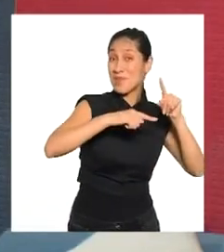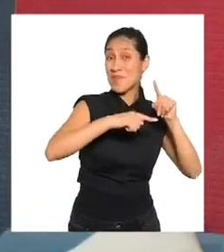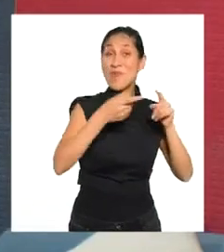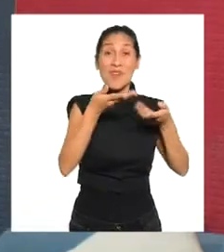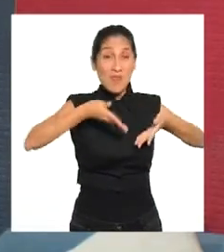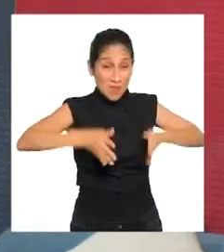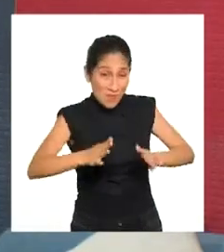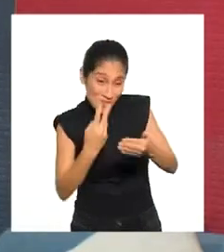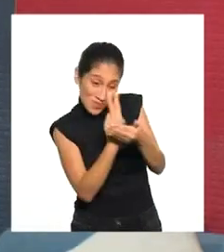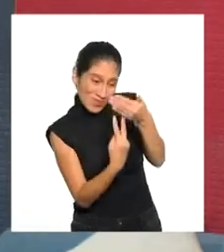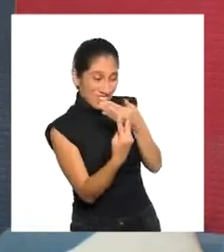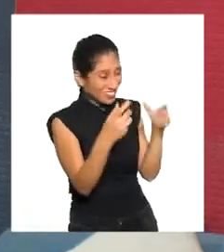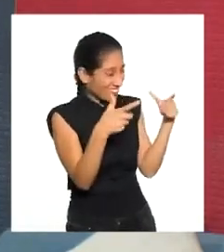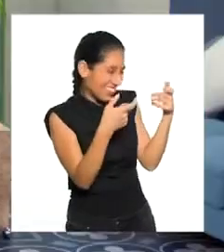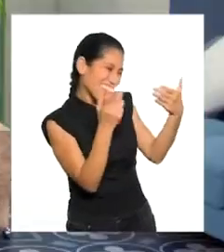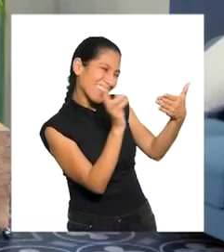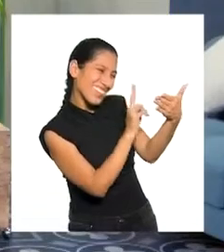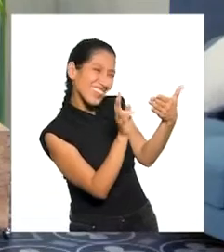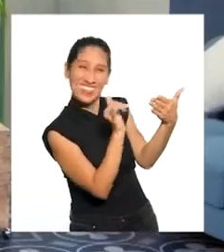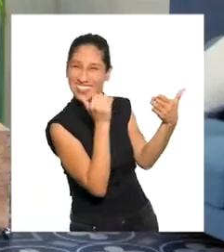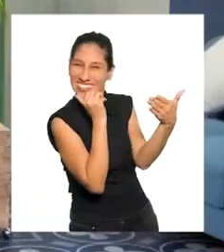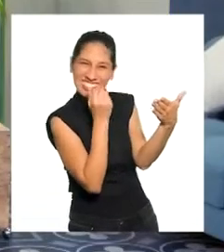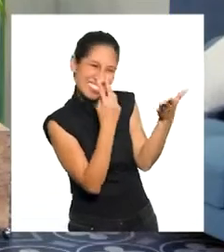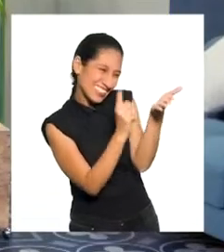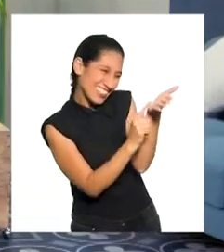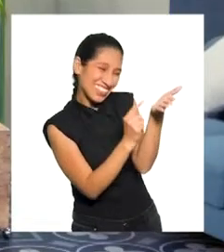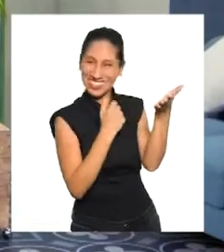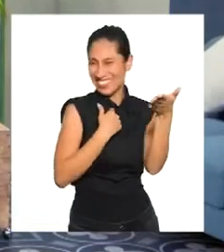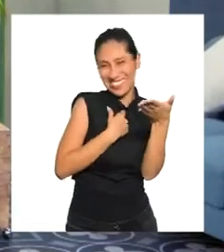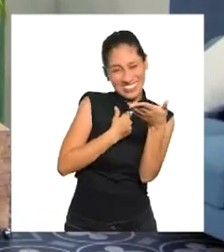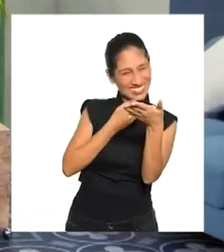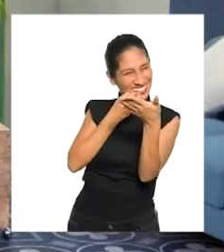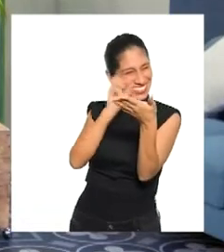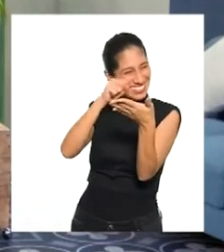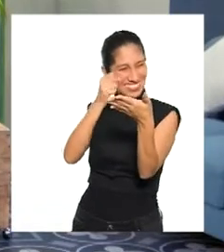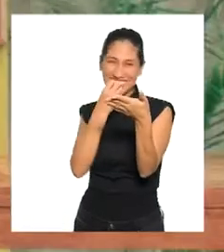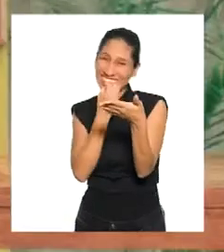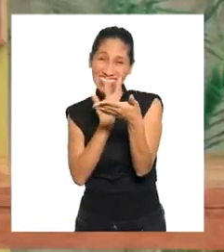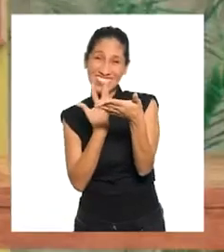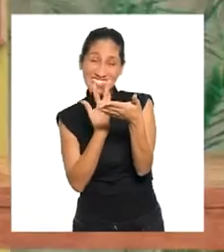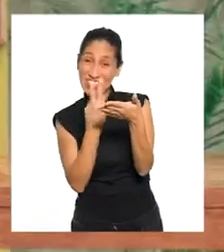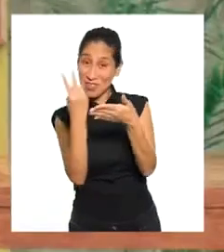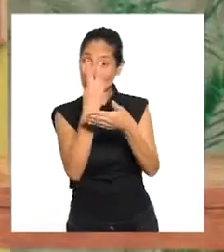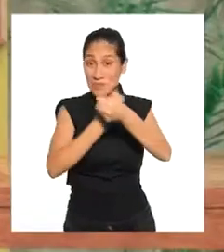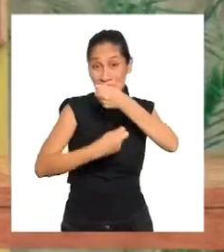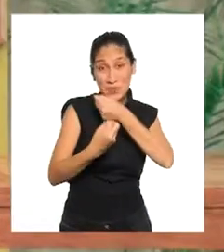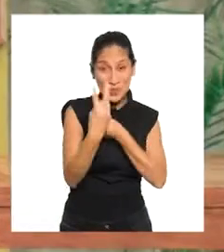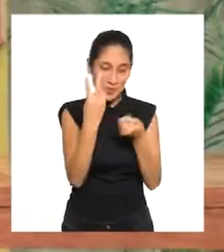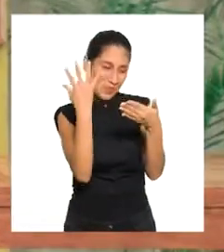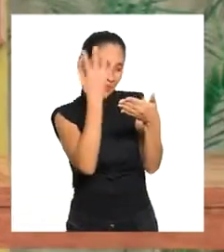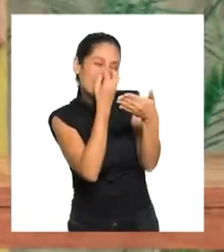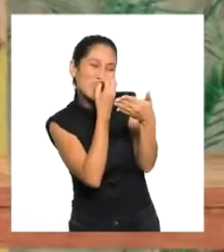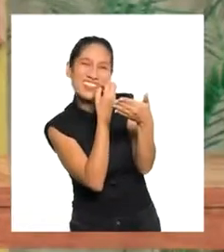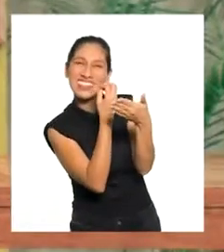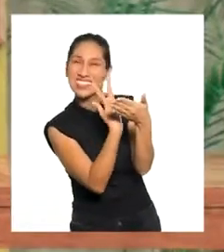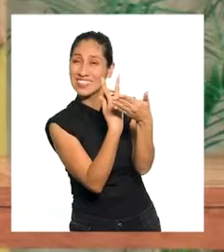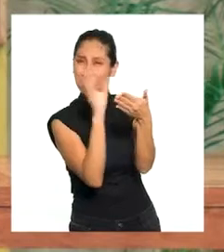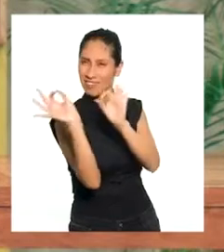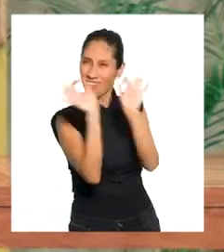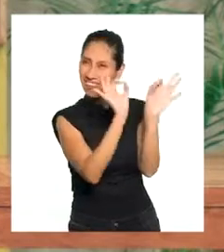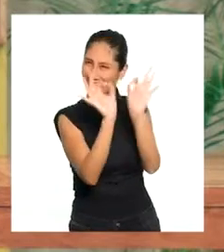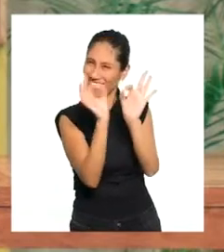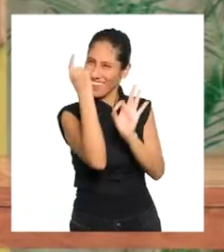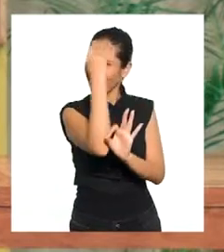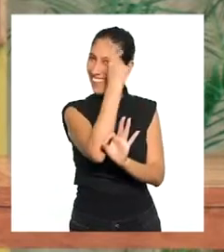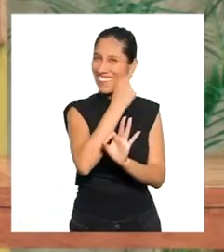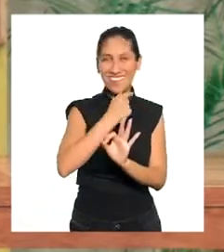nacer. Son igualitas, míralas. Ay, sí, tienes razón. Qué lindas son y qué igualitas.